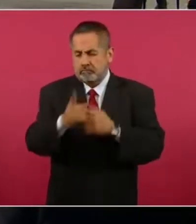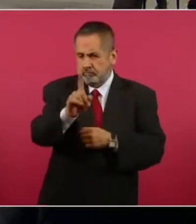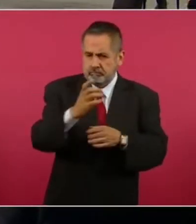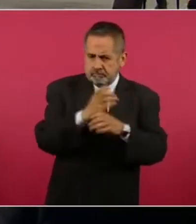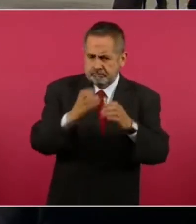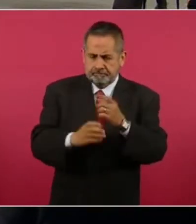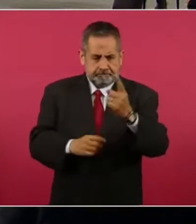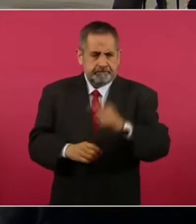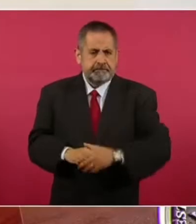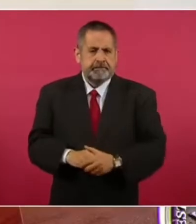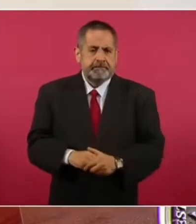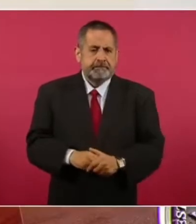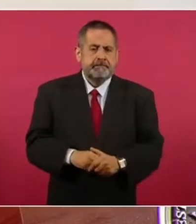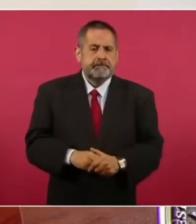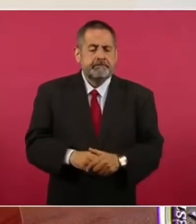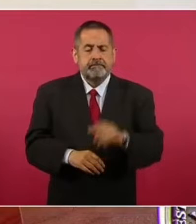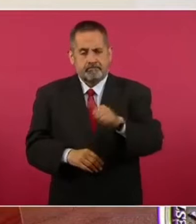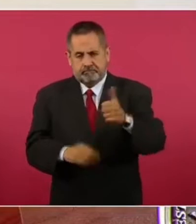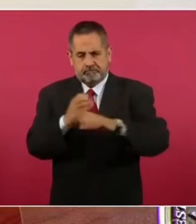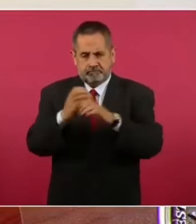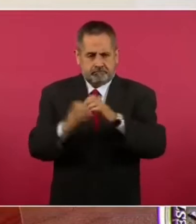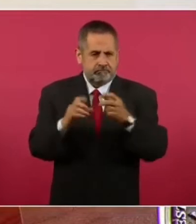cosa. Y lo otro